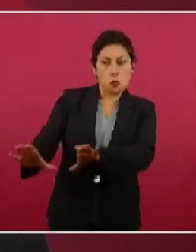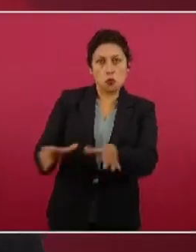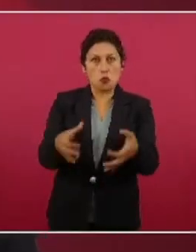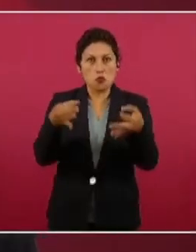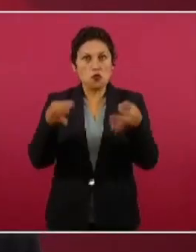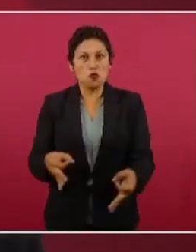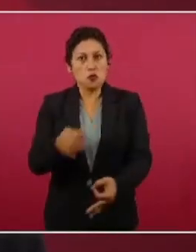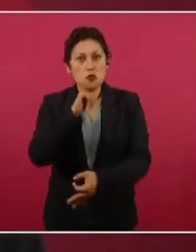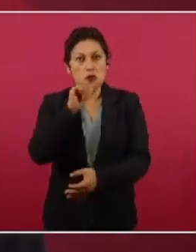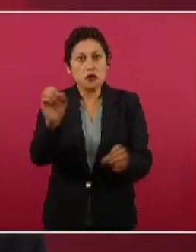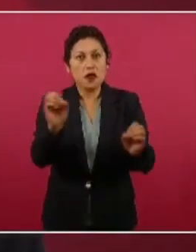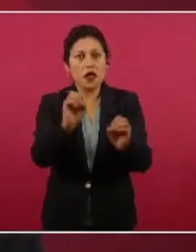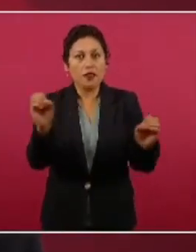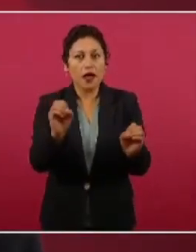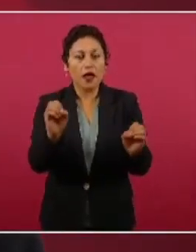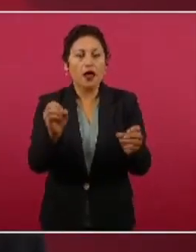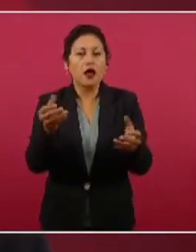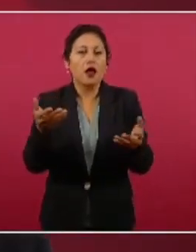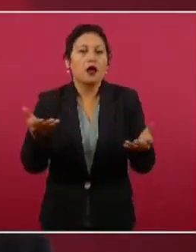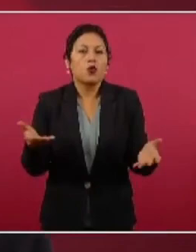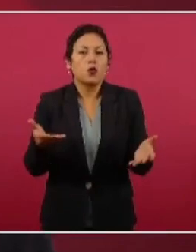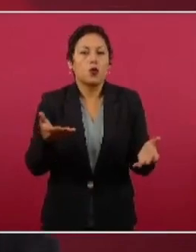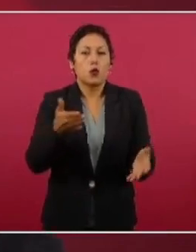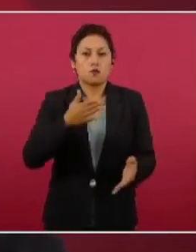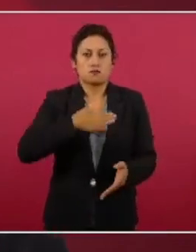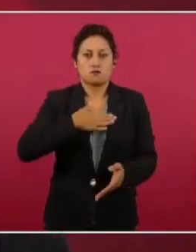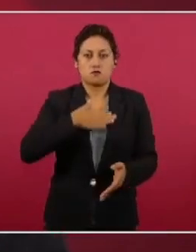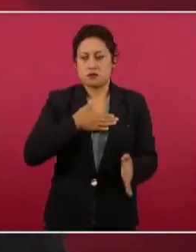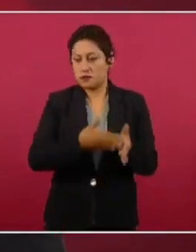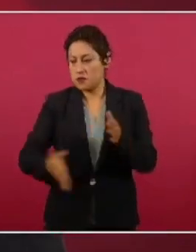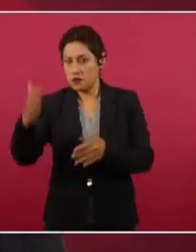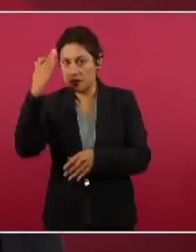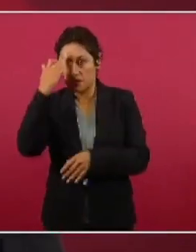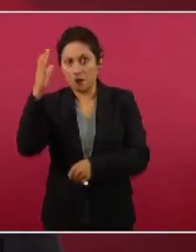y vamos a volver a lo mismo, que